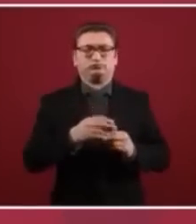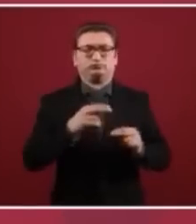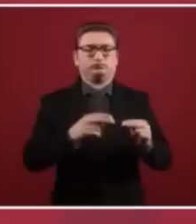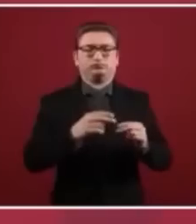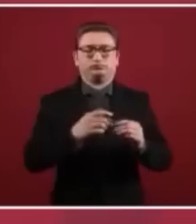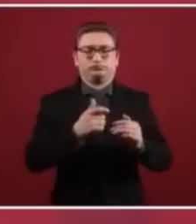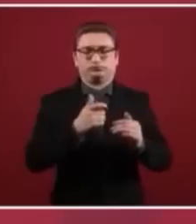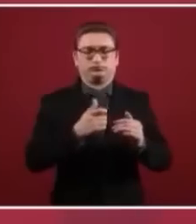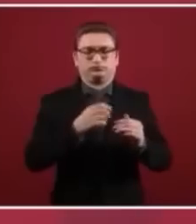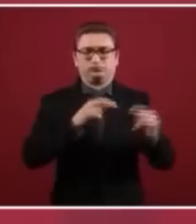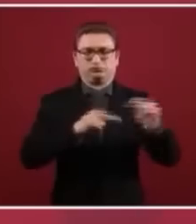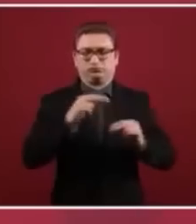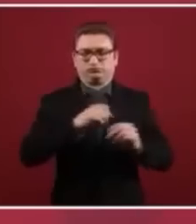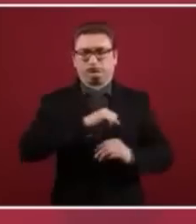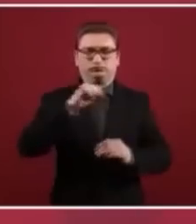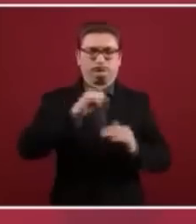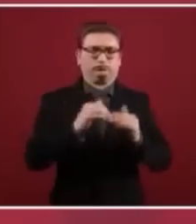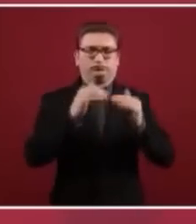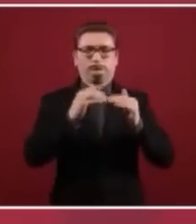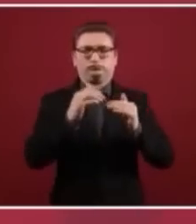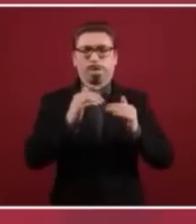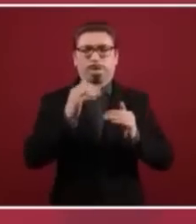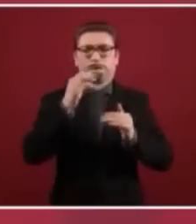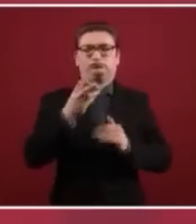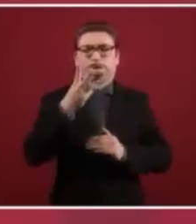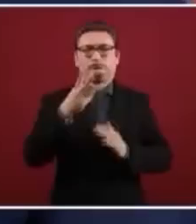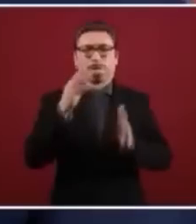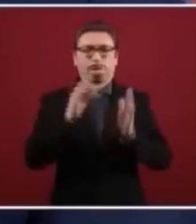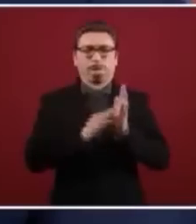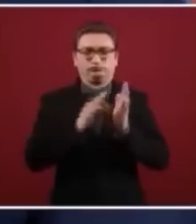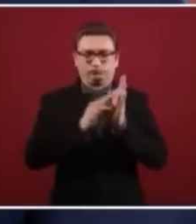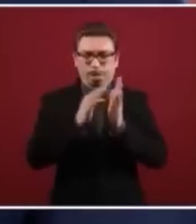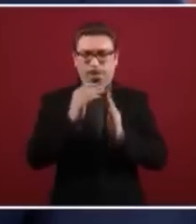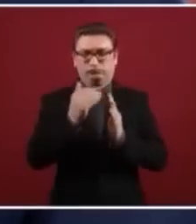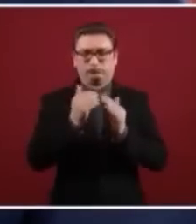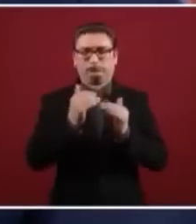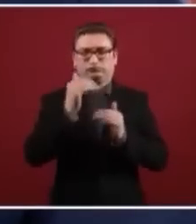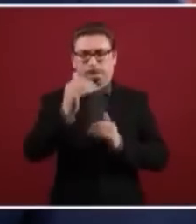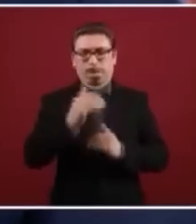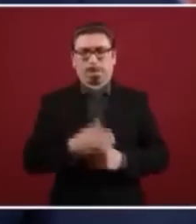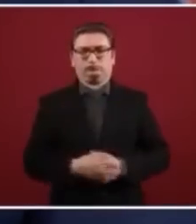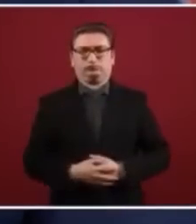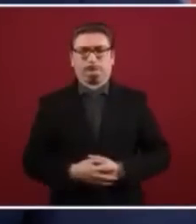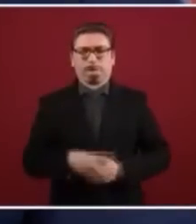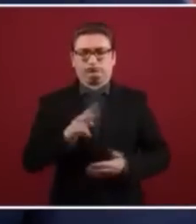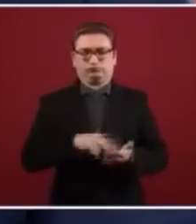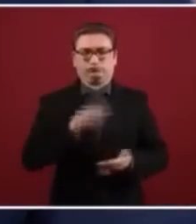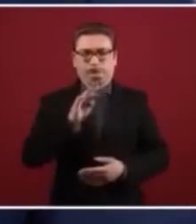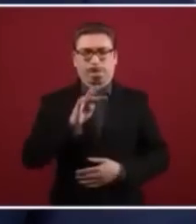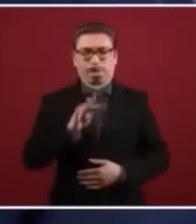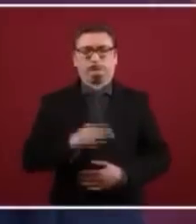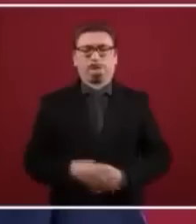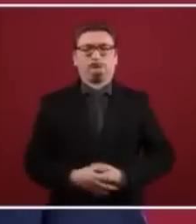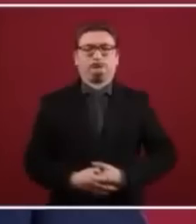más 3 puntos. Así fue este año.